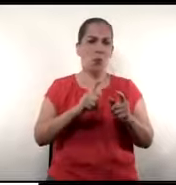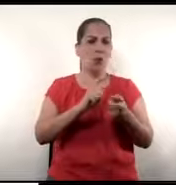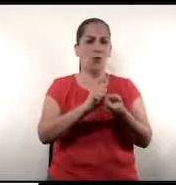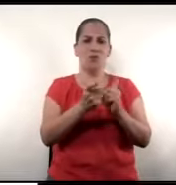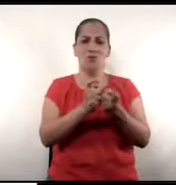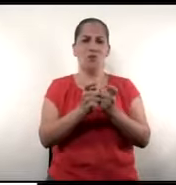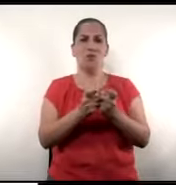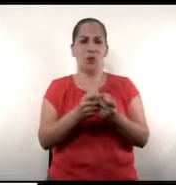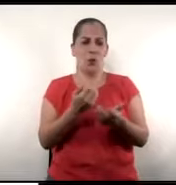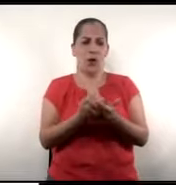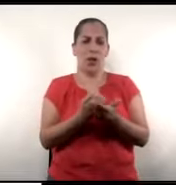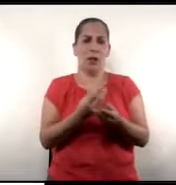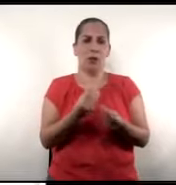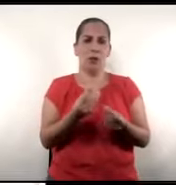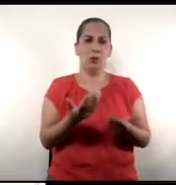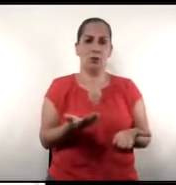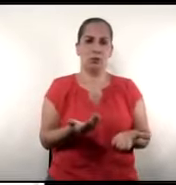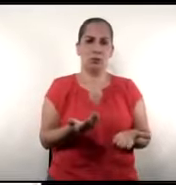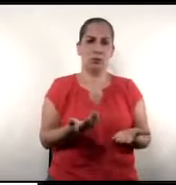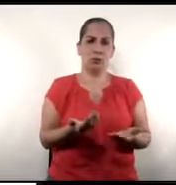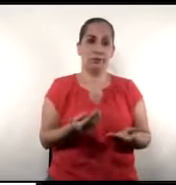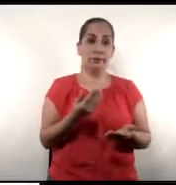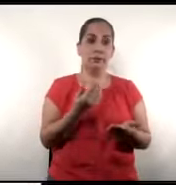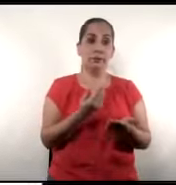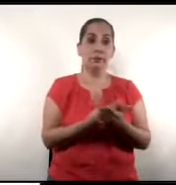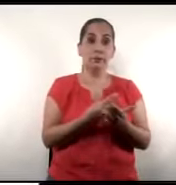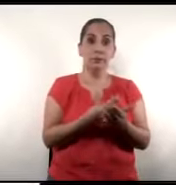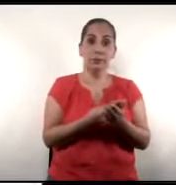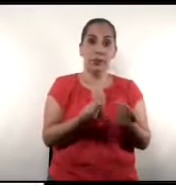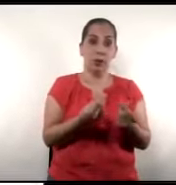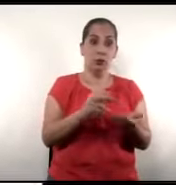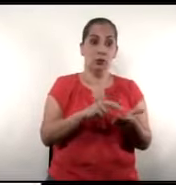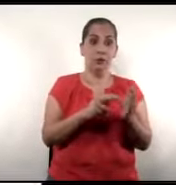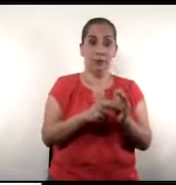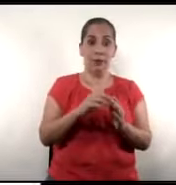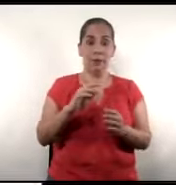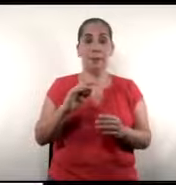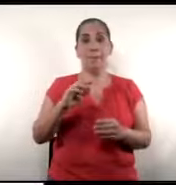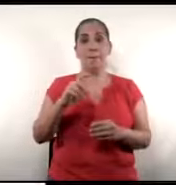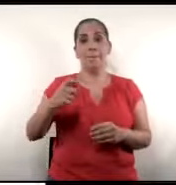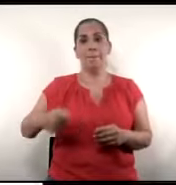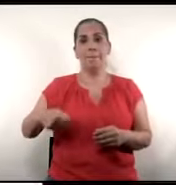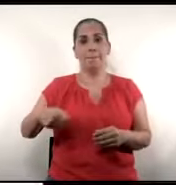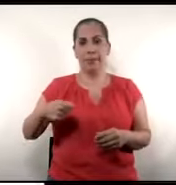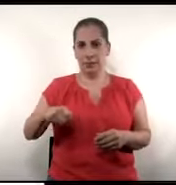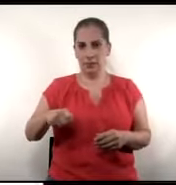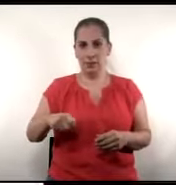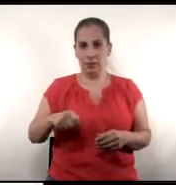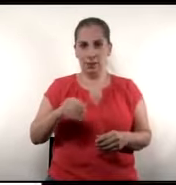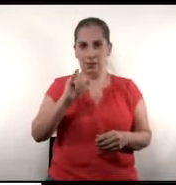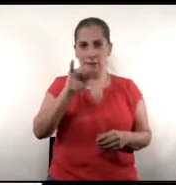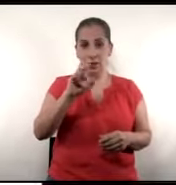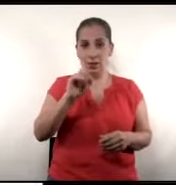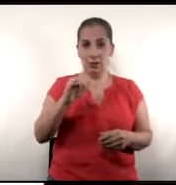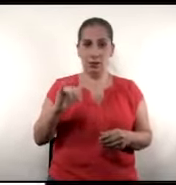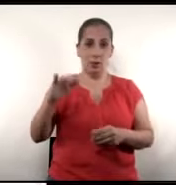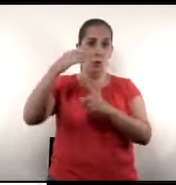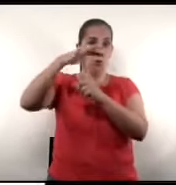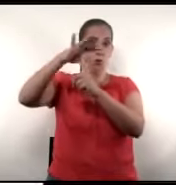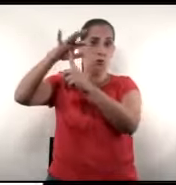costo, porque al costo es el presidente ejecutivo del ICE se montó en un helicóptero para ir a ver desde el